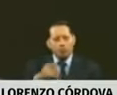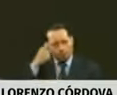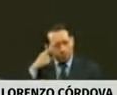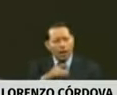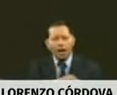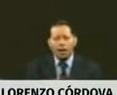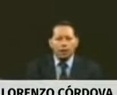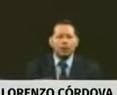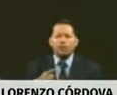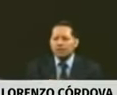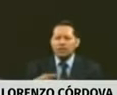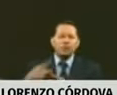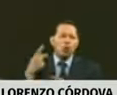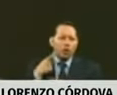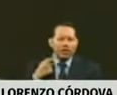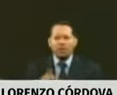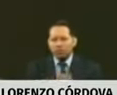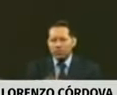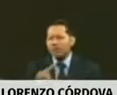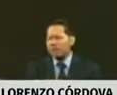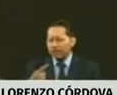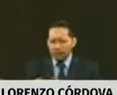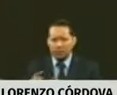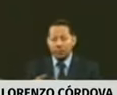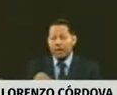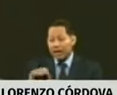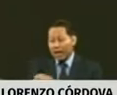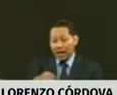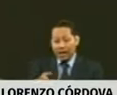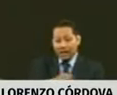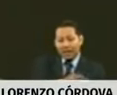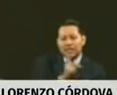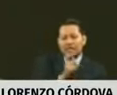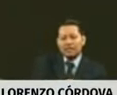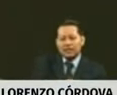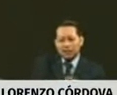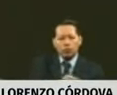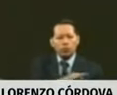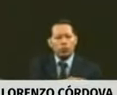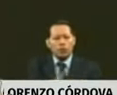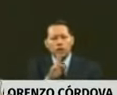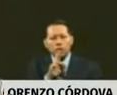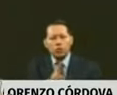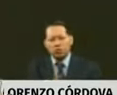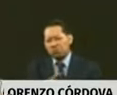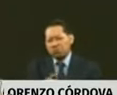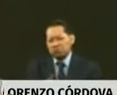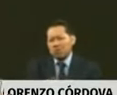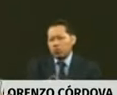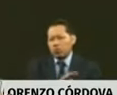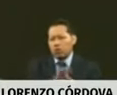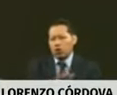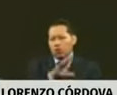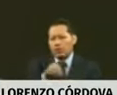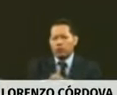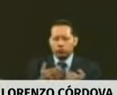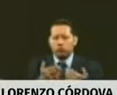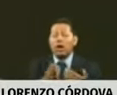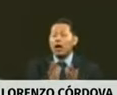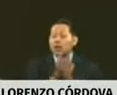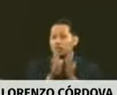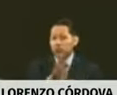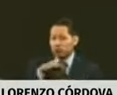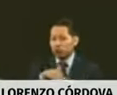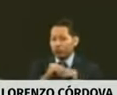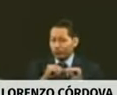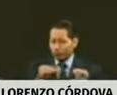política y lo único incierto, hasta antes de las elecciones, son los resultados, como debe ocurrir en una auténtica democracia.